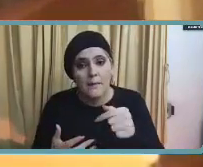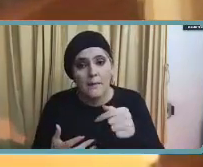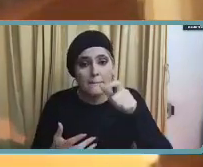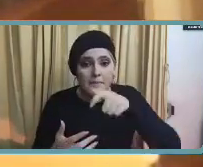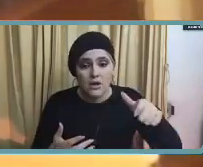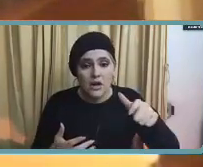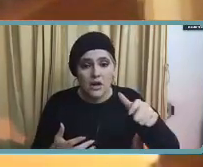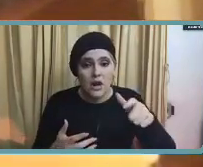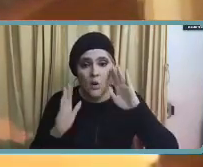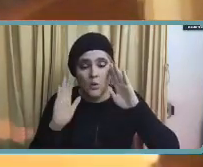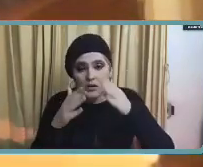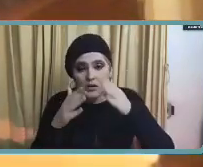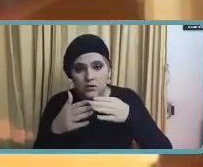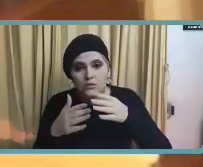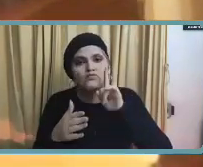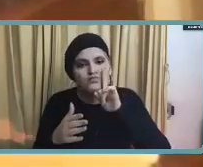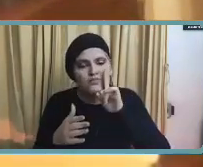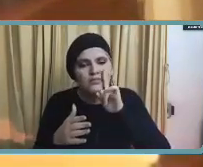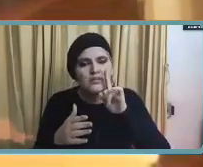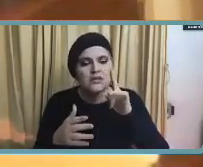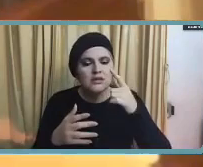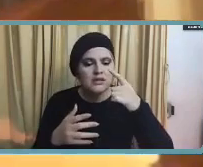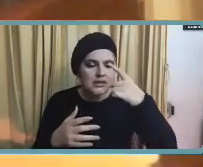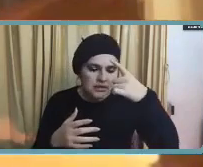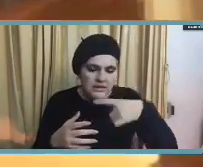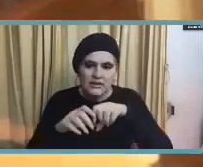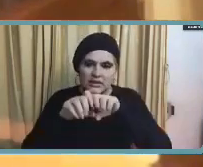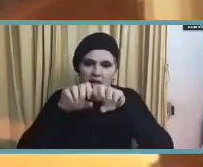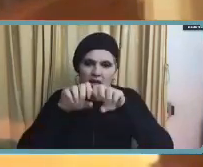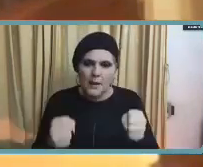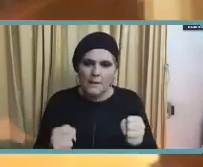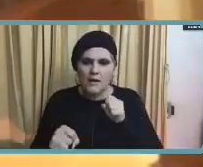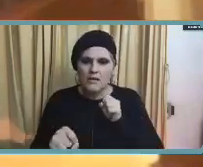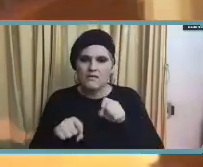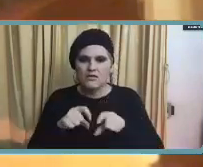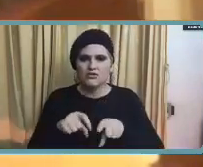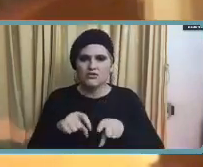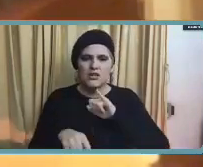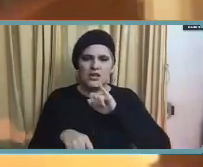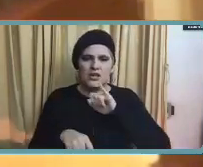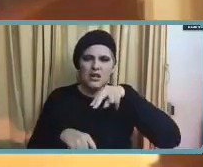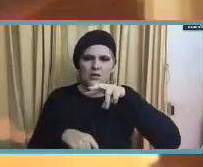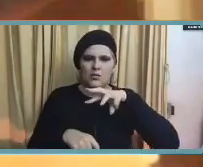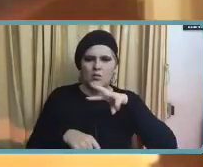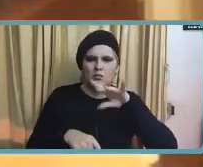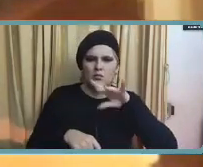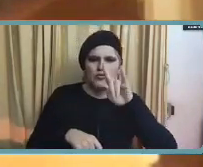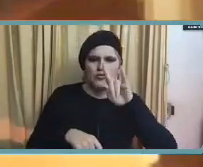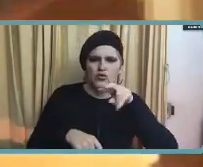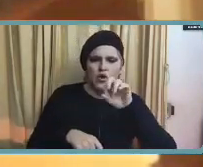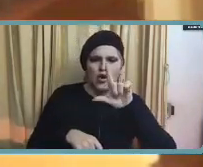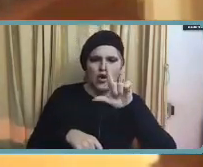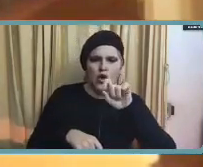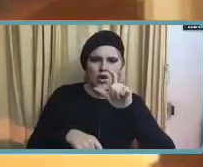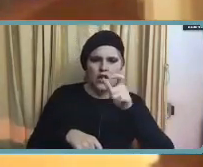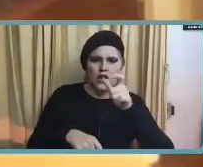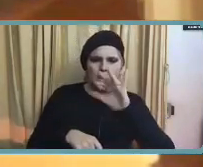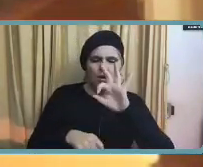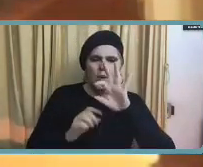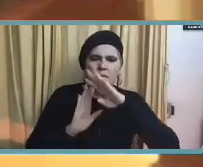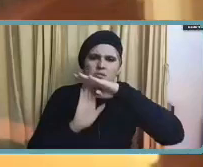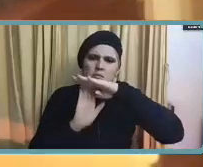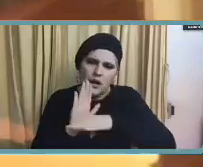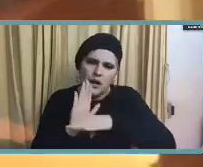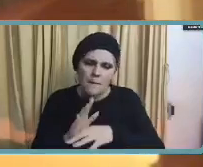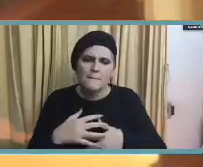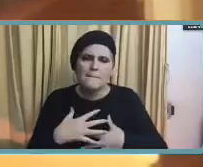poco eh, más desregulado y por lo tanto sufren de más alergia, sufren de más asma, pueden sufrir de